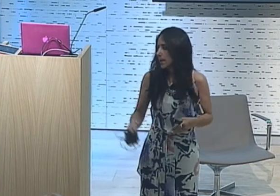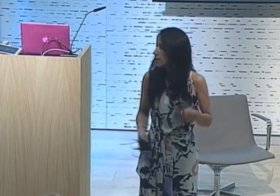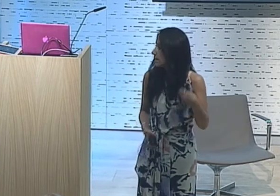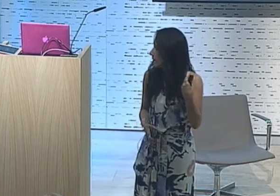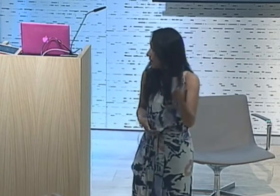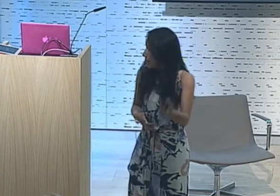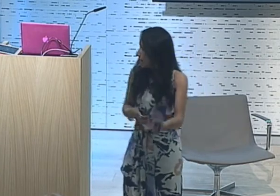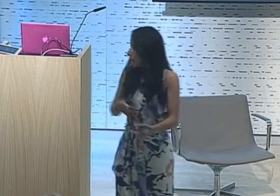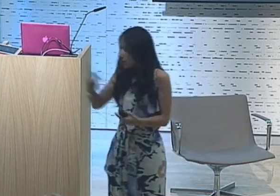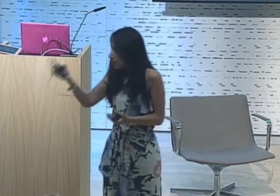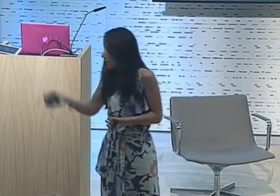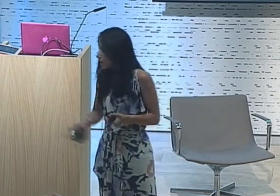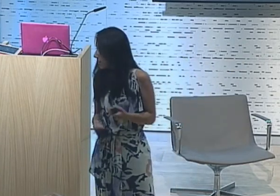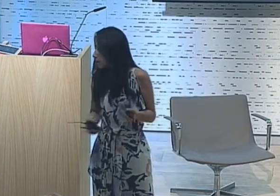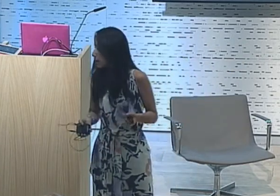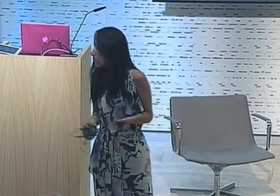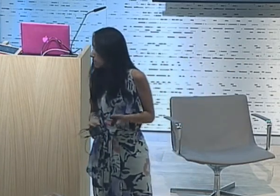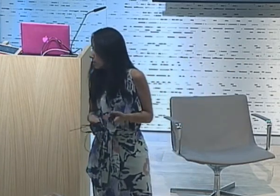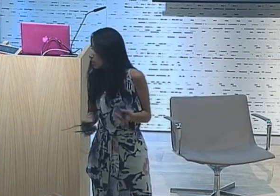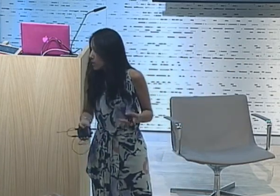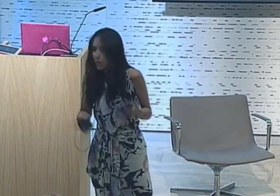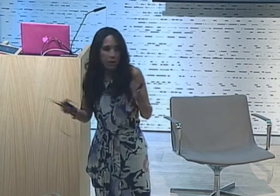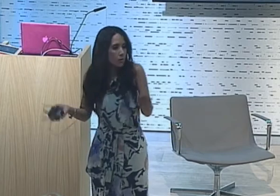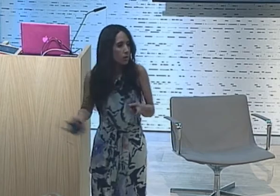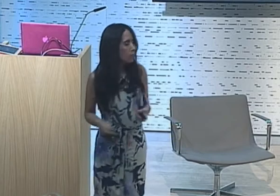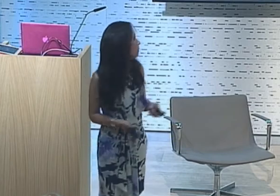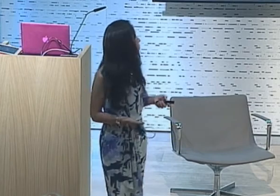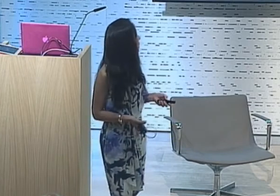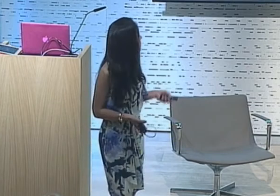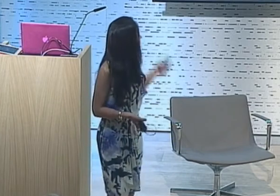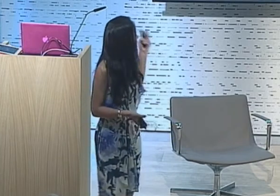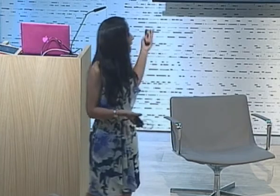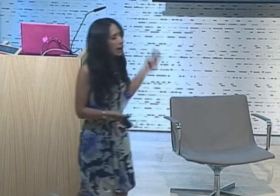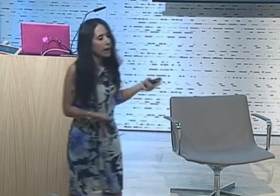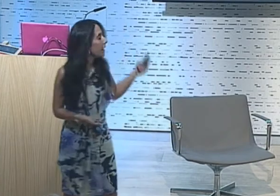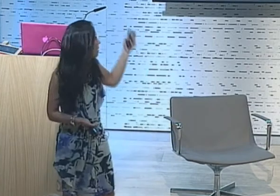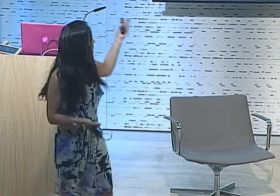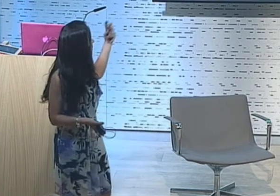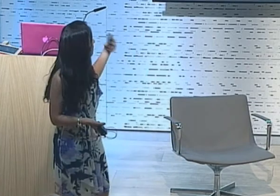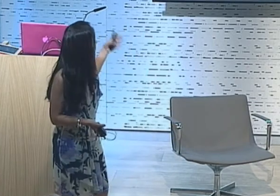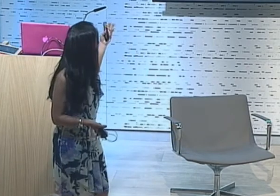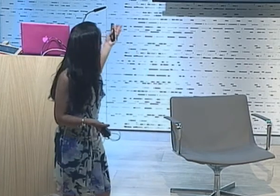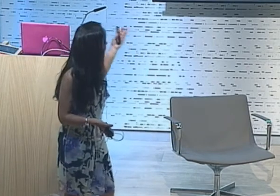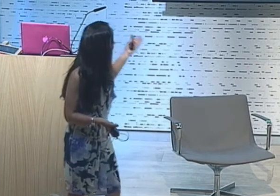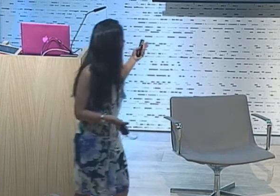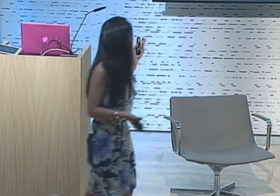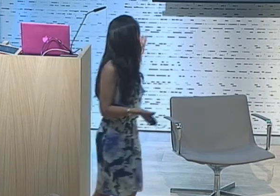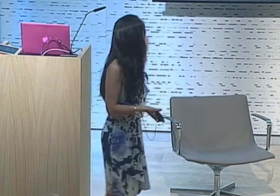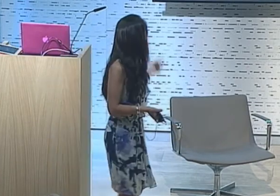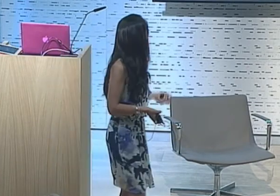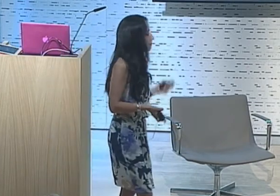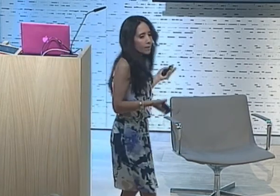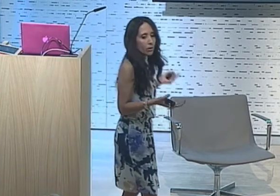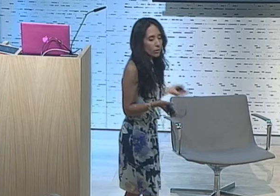profesores, especialistas, artistas en otra parte del mundo, en otro idioma, con otra cultura. Lenguaje matemático,